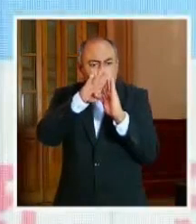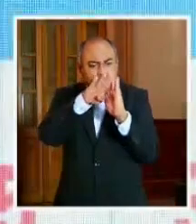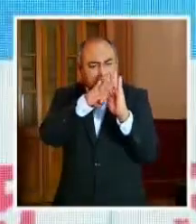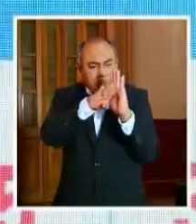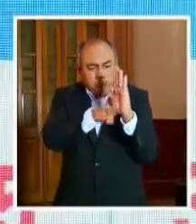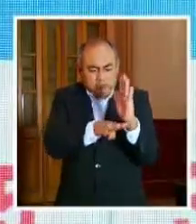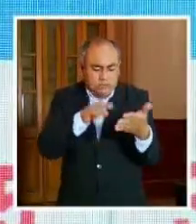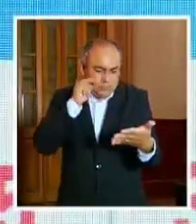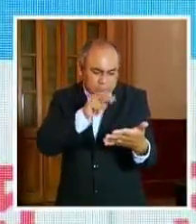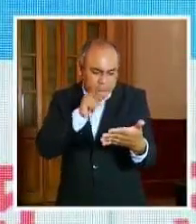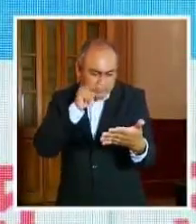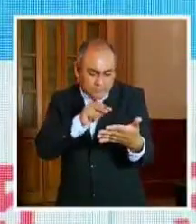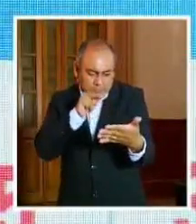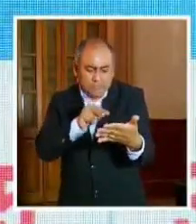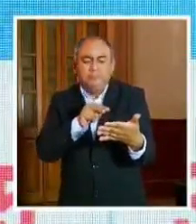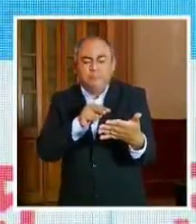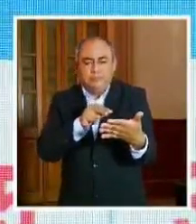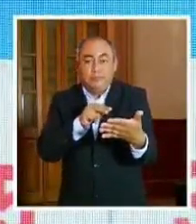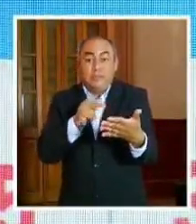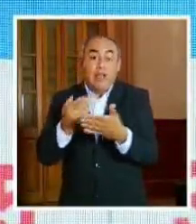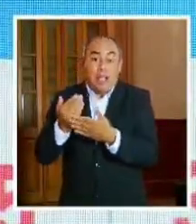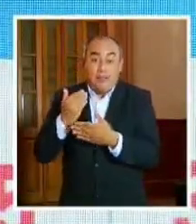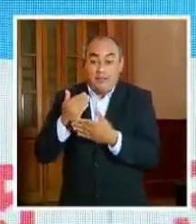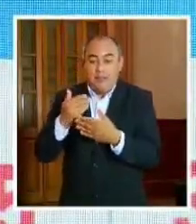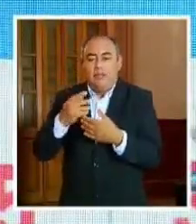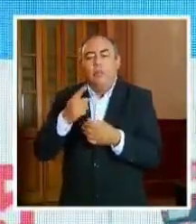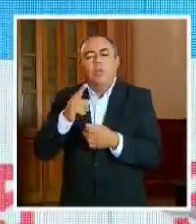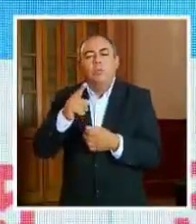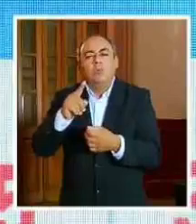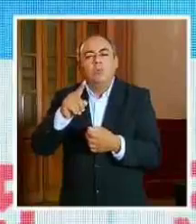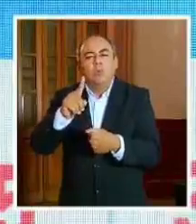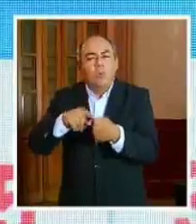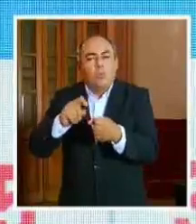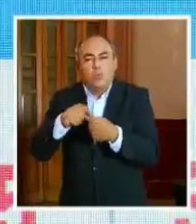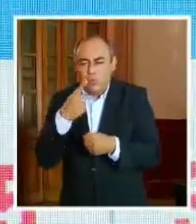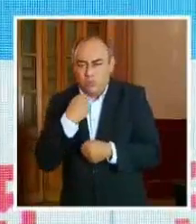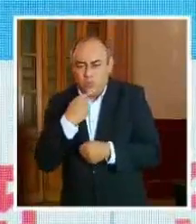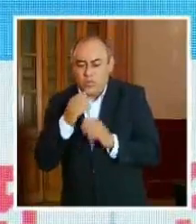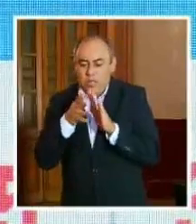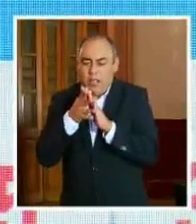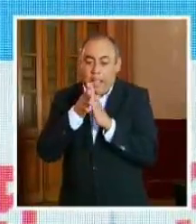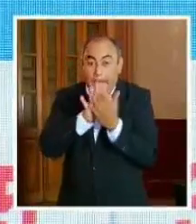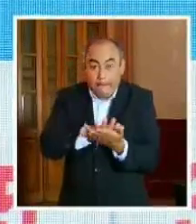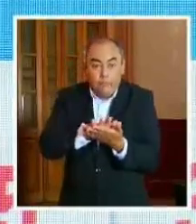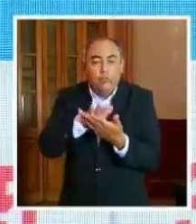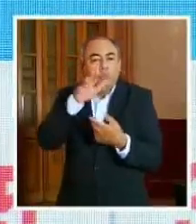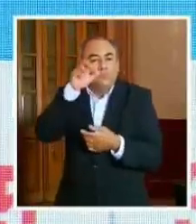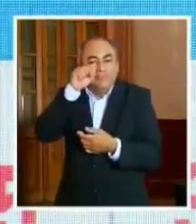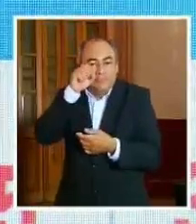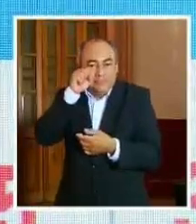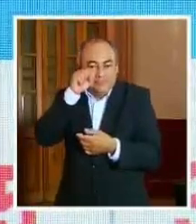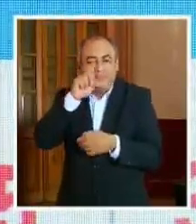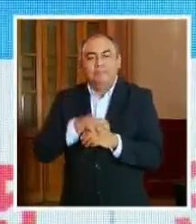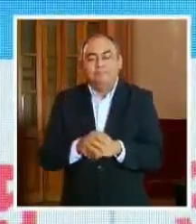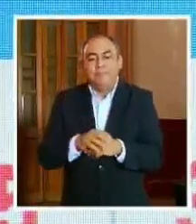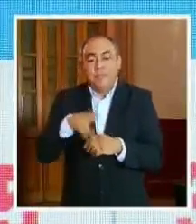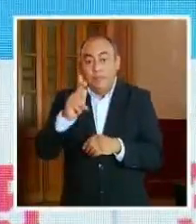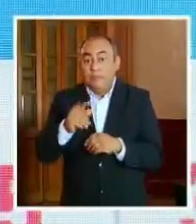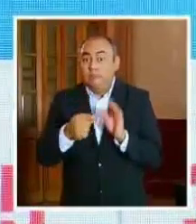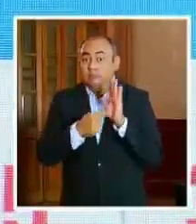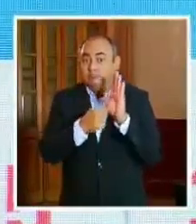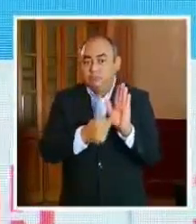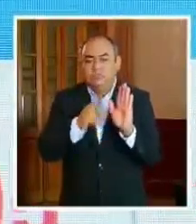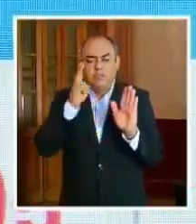de cambiar de rojo a naranja, pero aquí lo más importante es observar e identificar